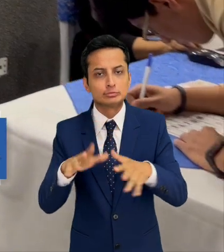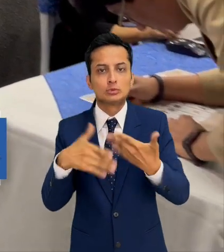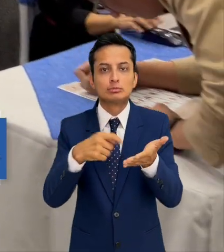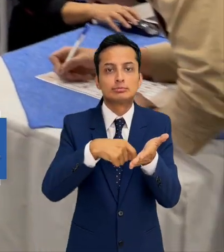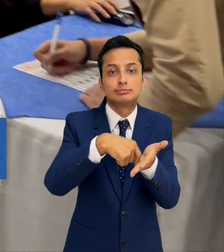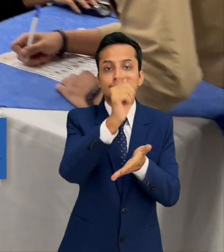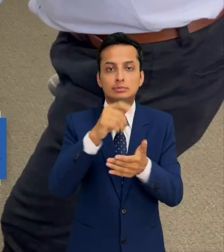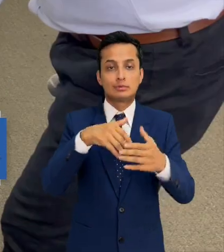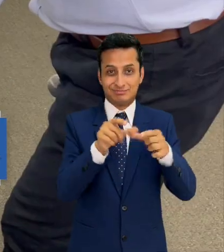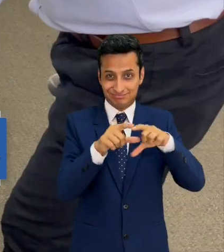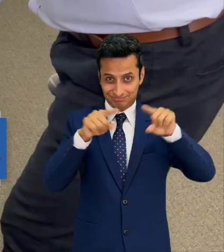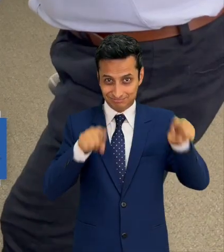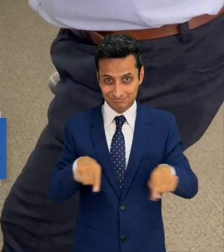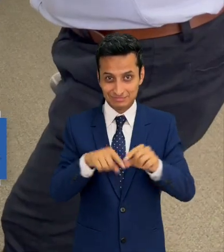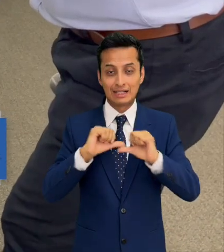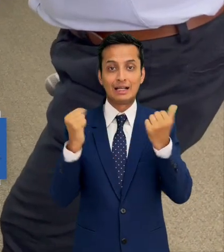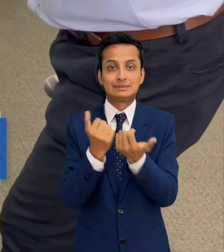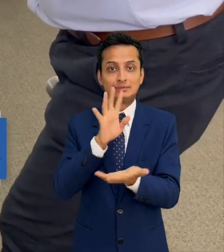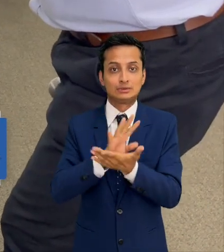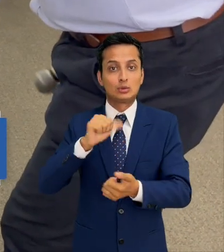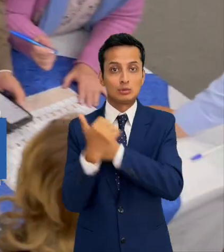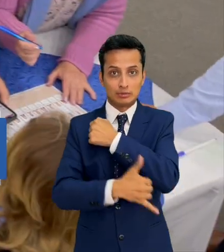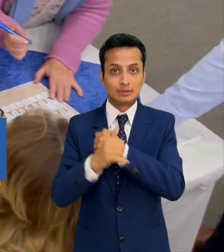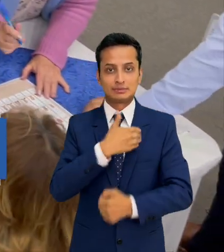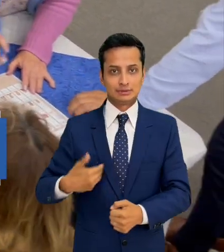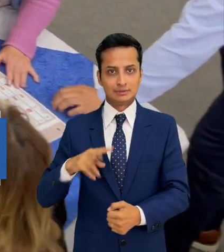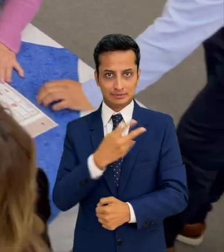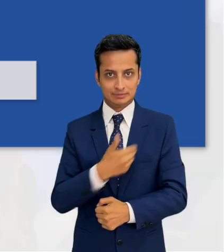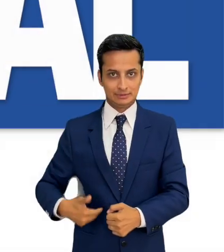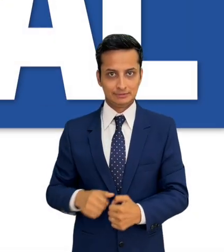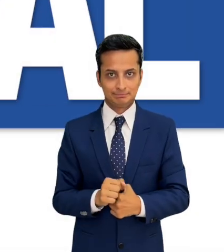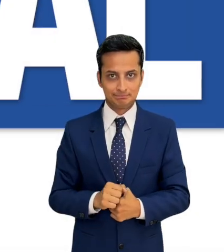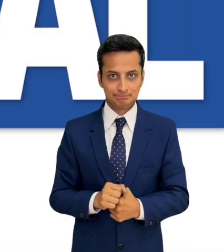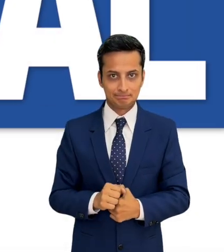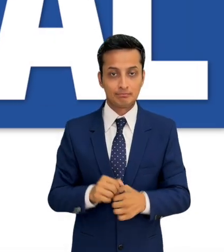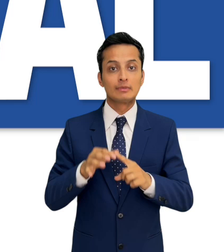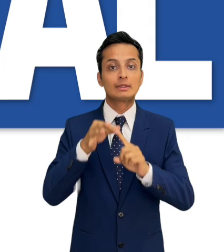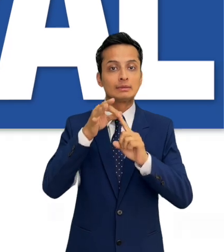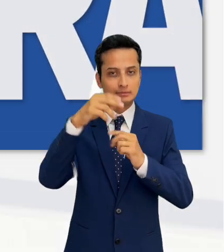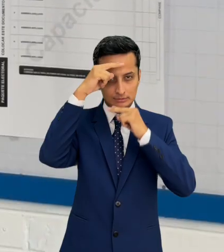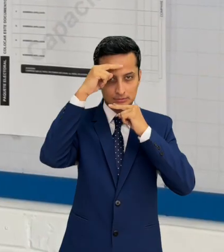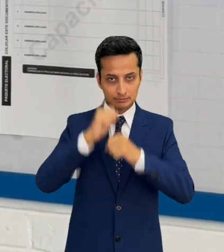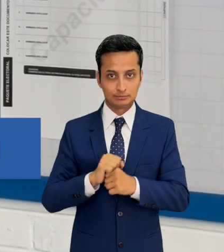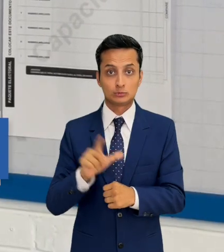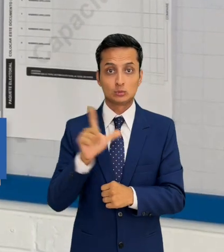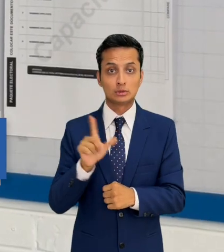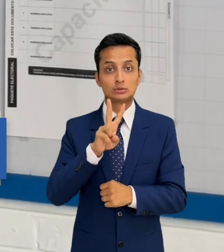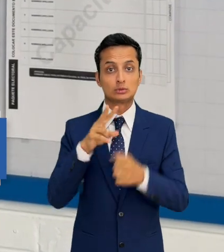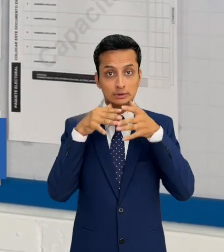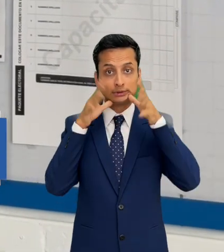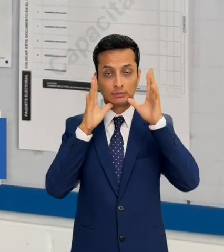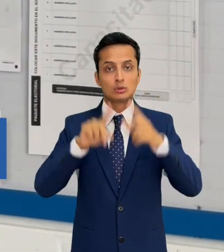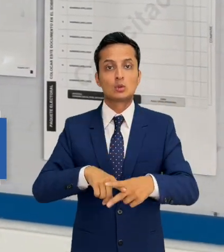electoral de binomio presidencial y la papeleta de asambleístas por el exterior. El dato electoral. A partir de